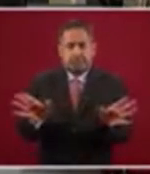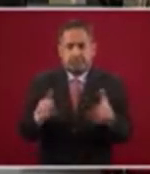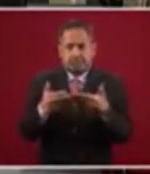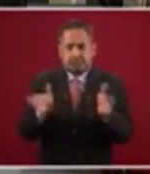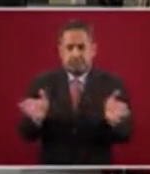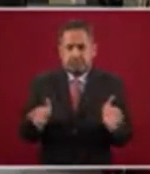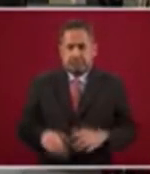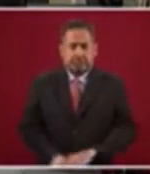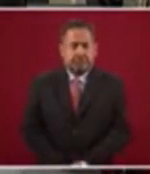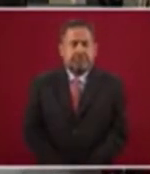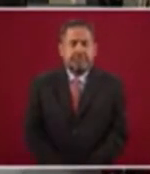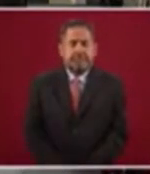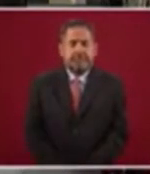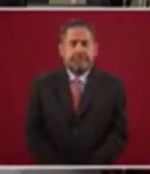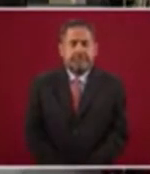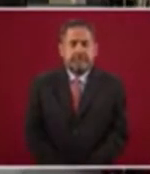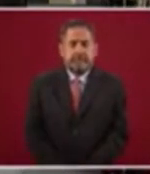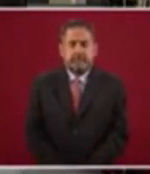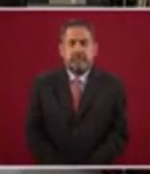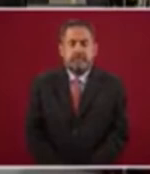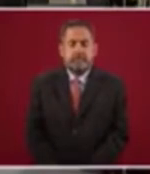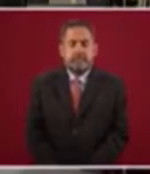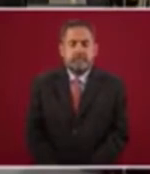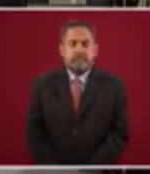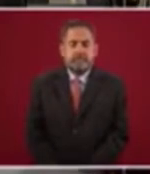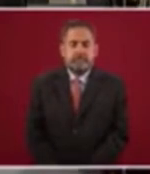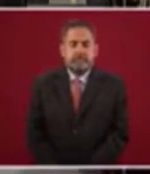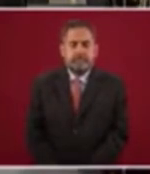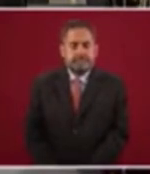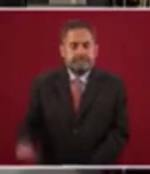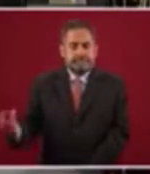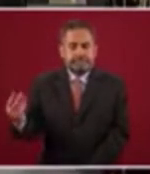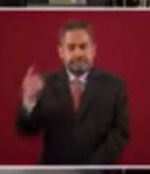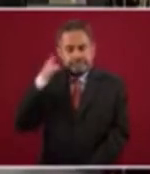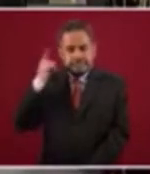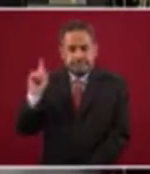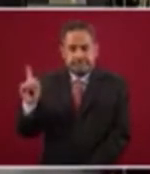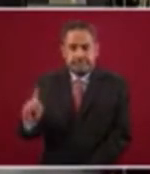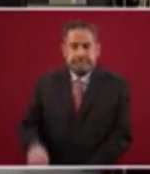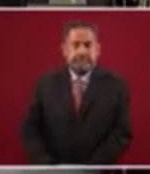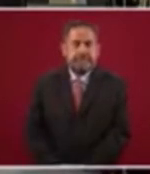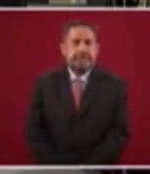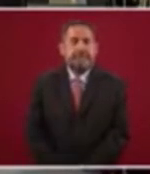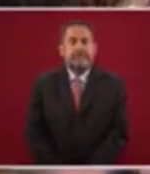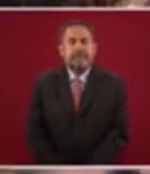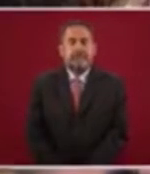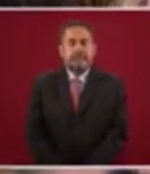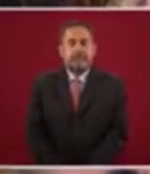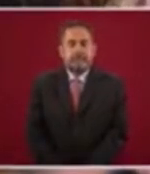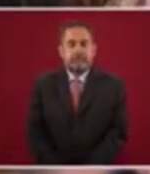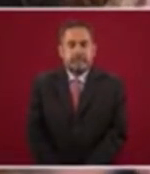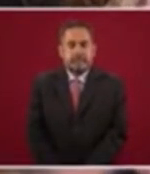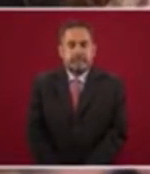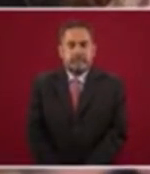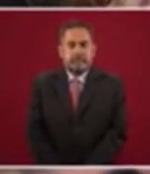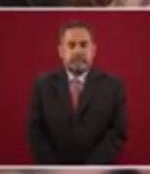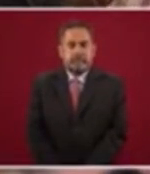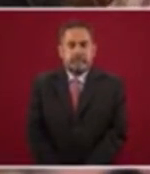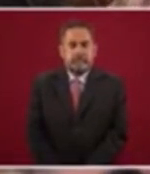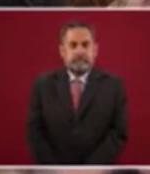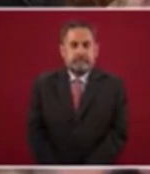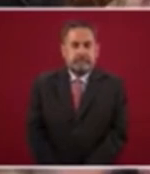Porque desafortunadamente nosotros como redes sociales, por ahí un compañero youtuber que se